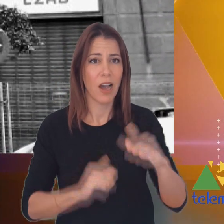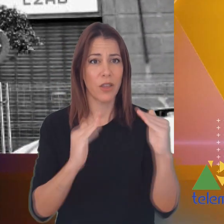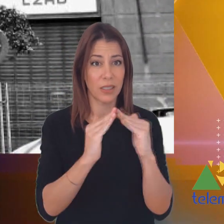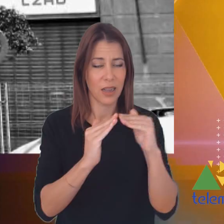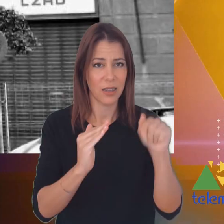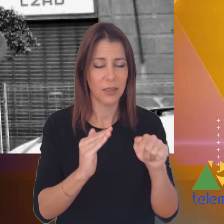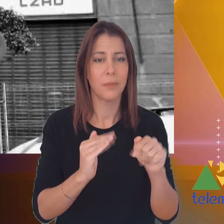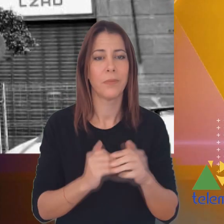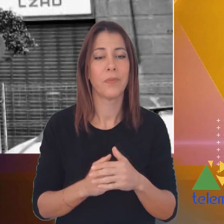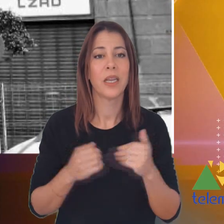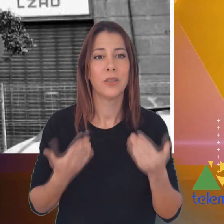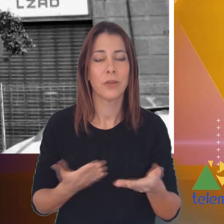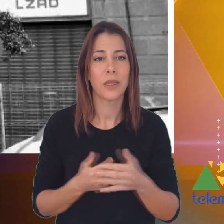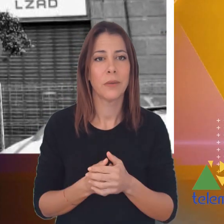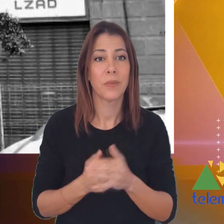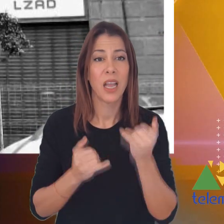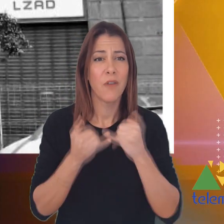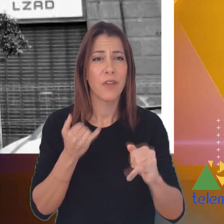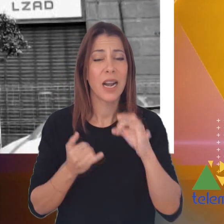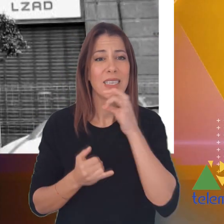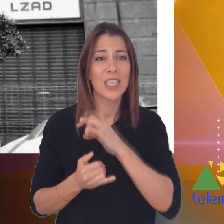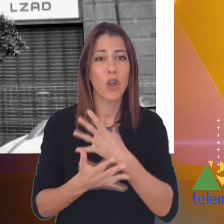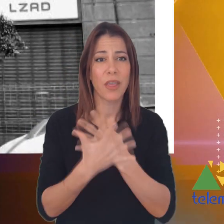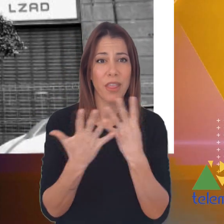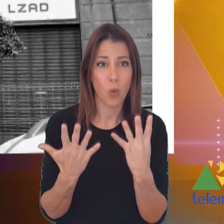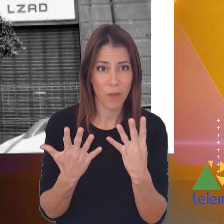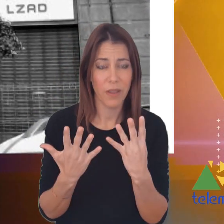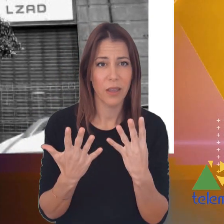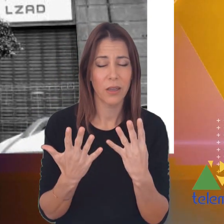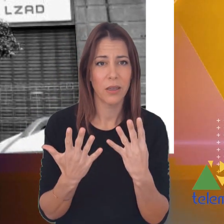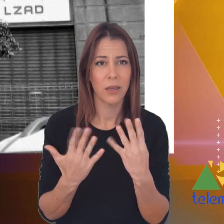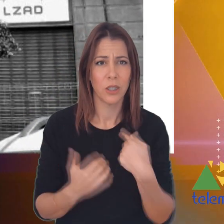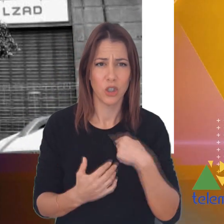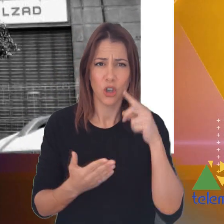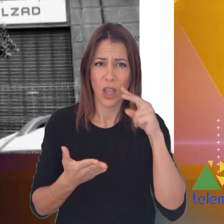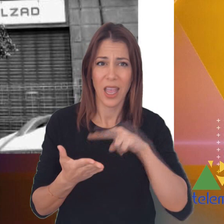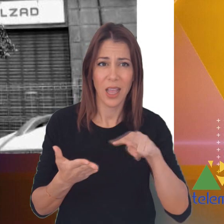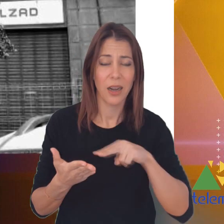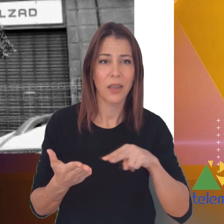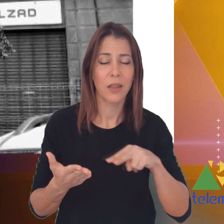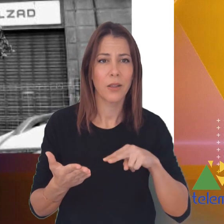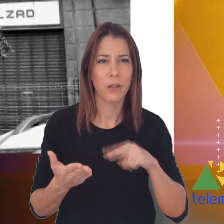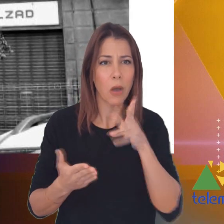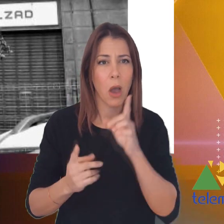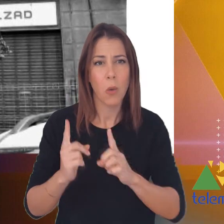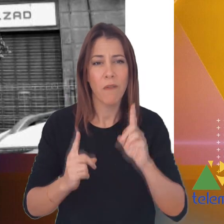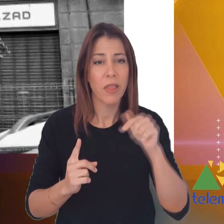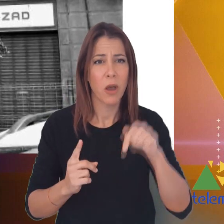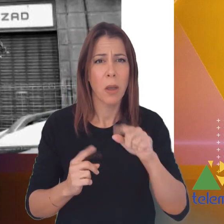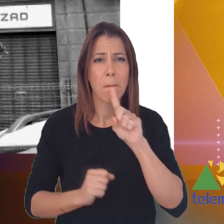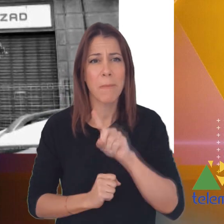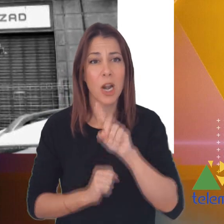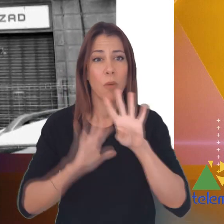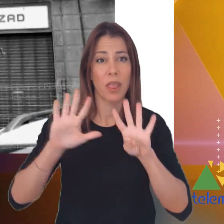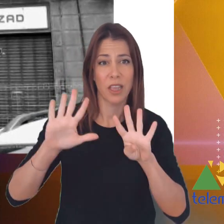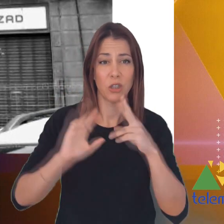Castani. Y a finales del siglo XIX, he leído que por unas veces sobre